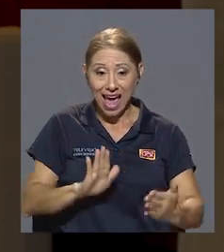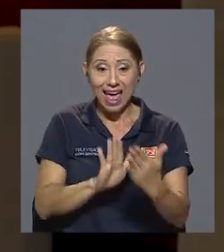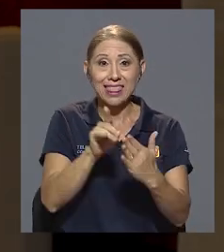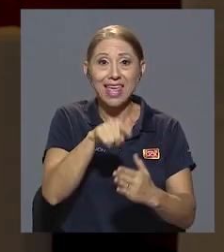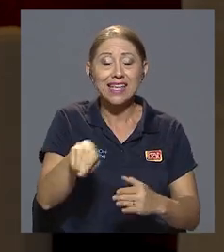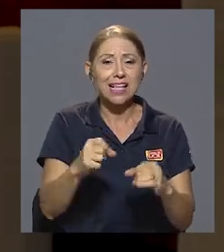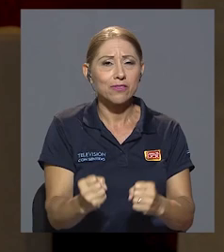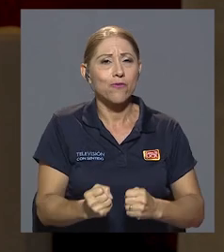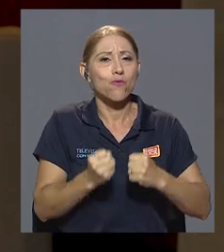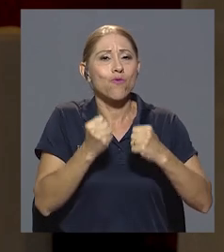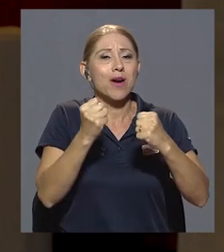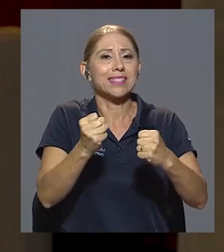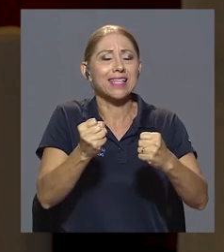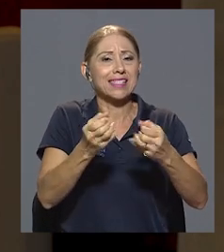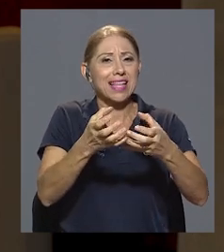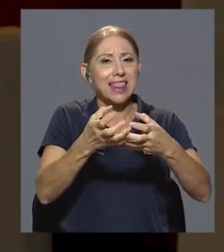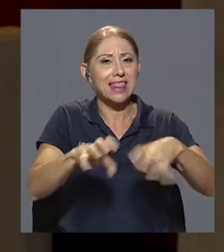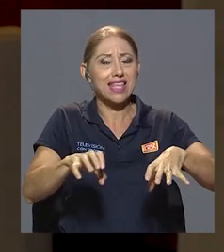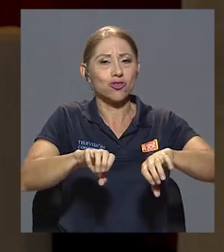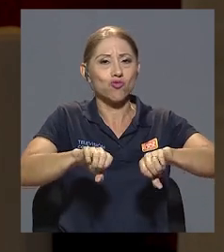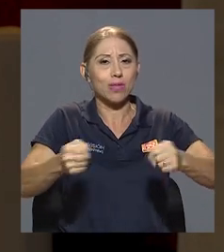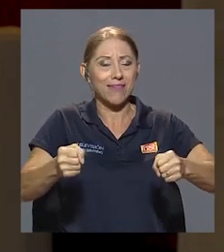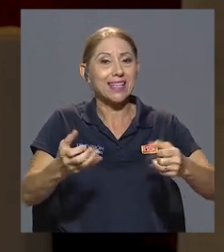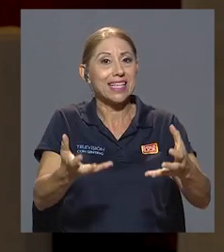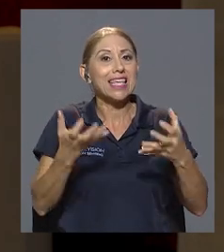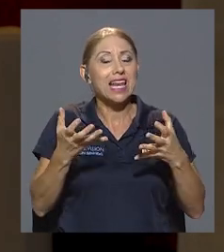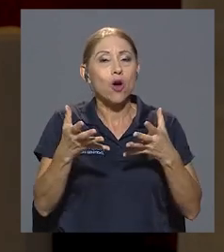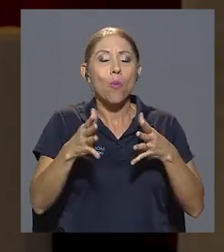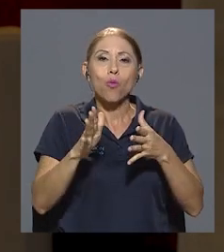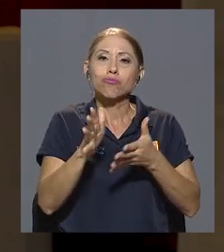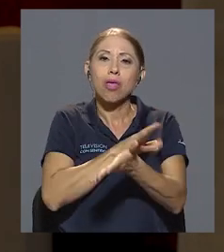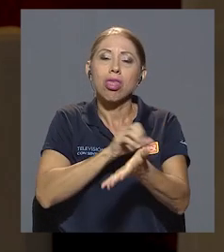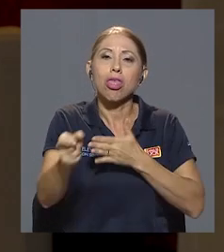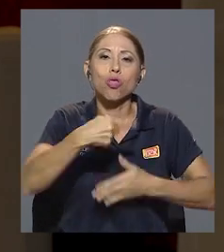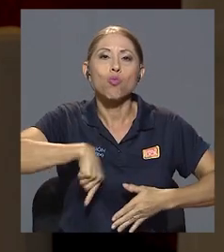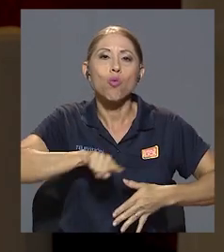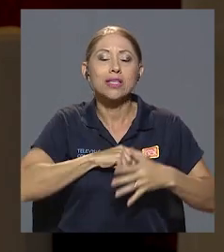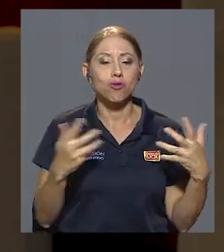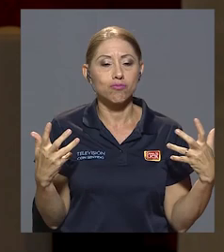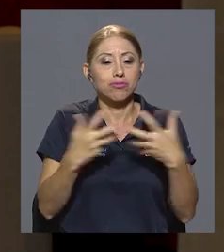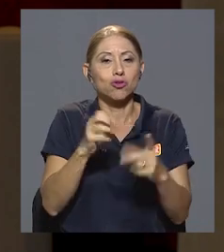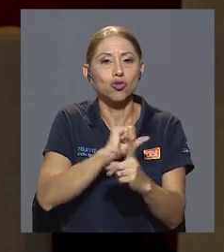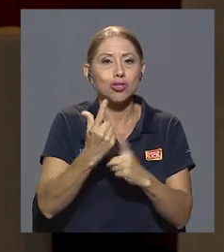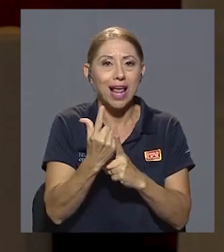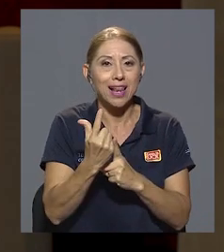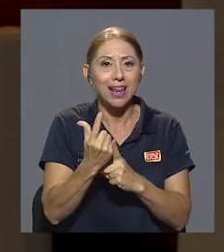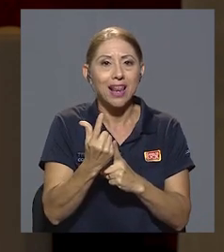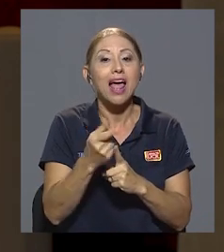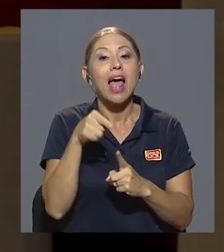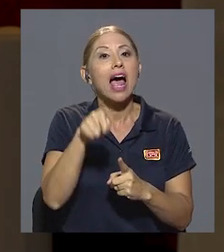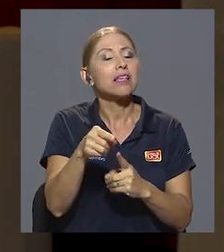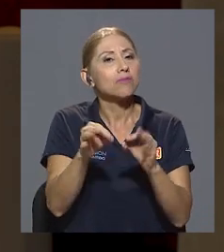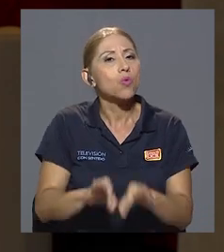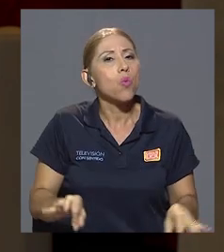que amenazan con romper nuestro tejido social uno de los grandes recursos es precisamente la creación cultural